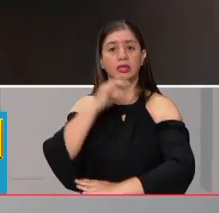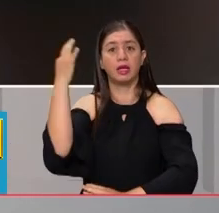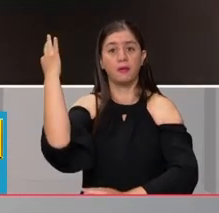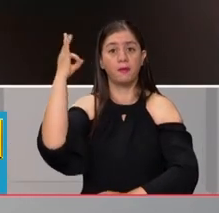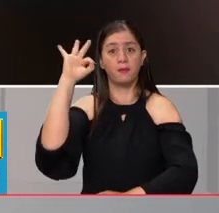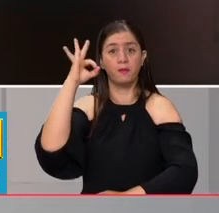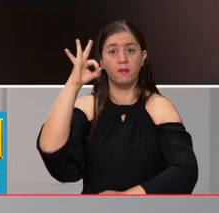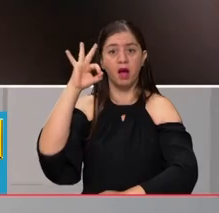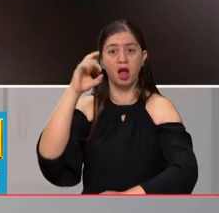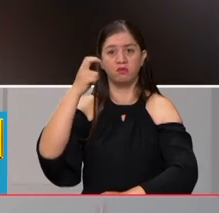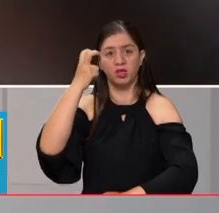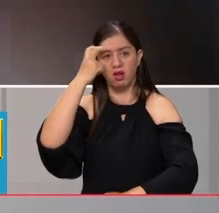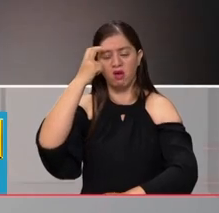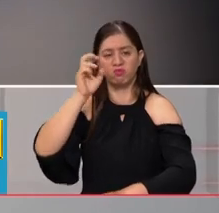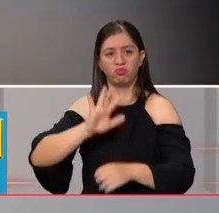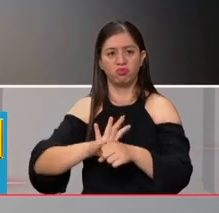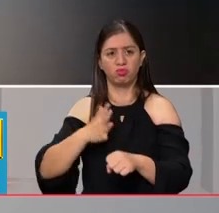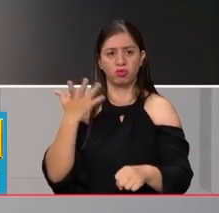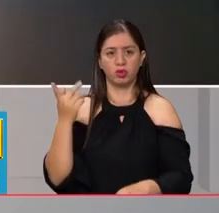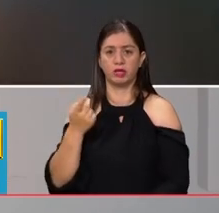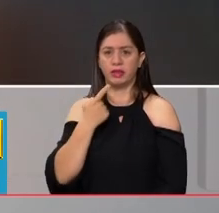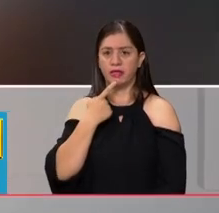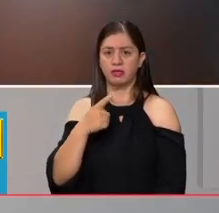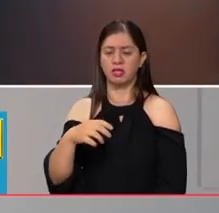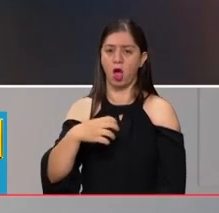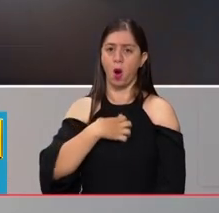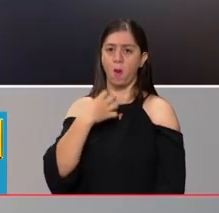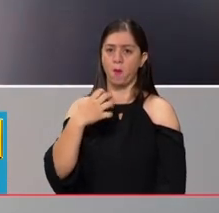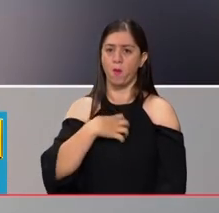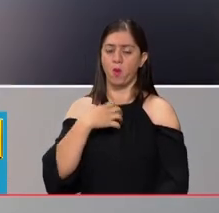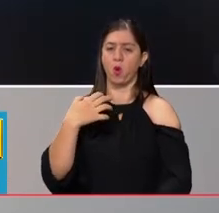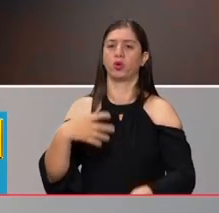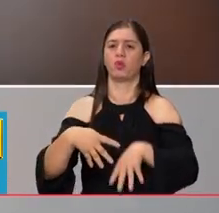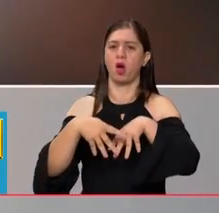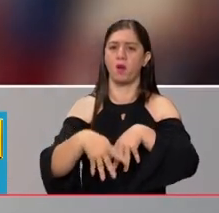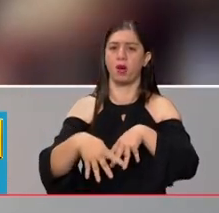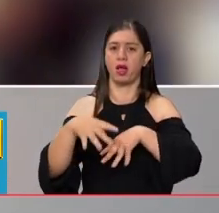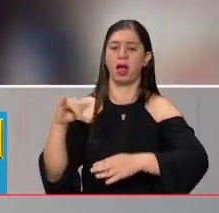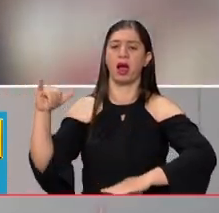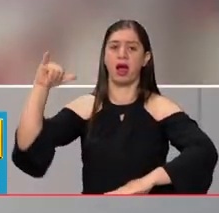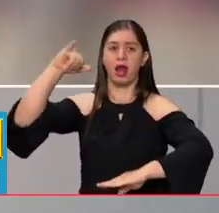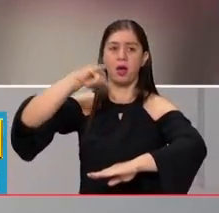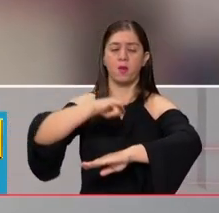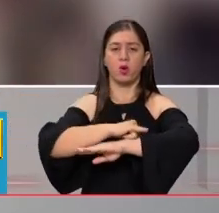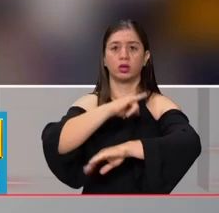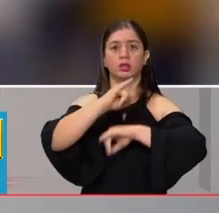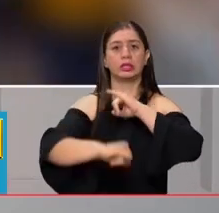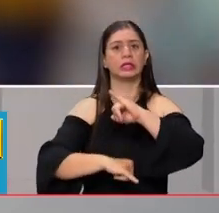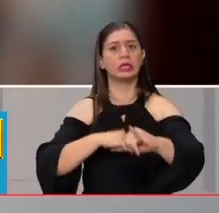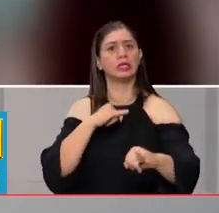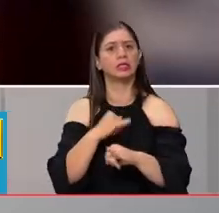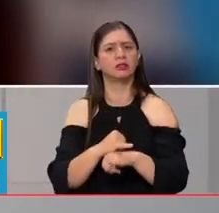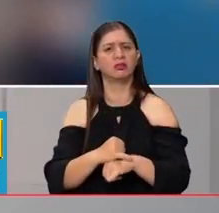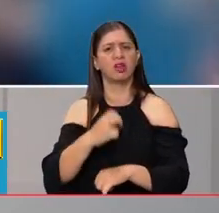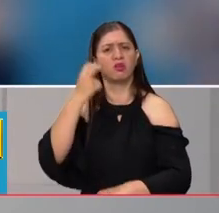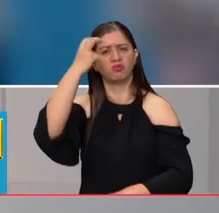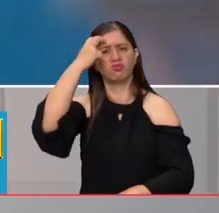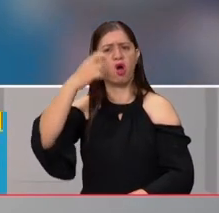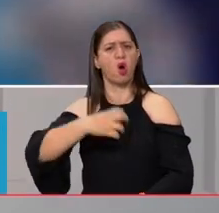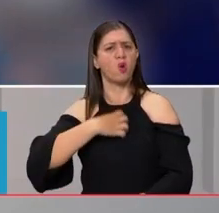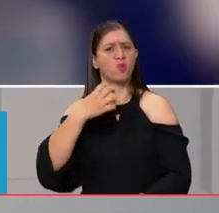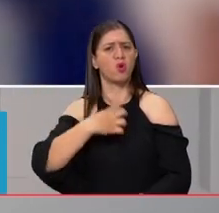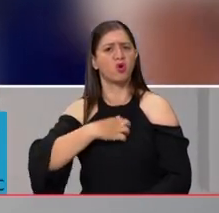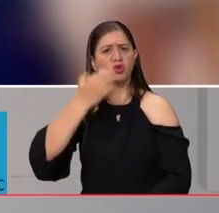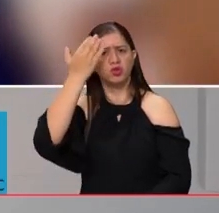Ellos participaron de esto, que lo llamaron protesta pacífica, en el Aeropuerto Internacional Alfonso Bonilla Aragón. ¿Qué reclamaban, Carmen? No